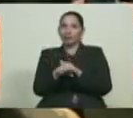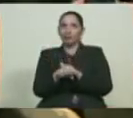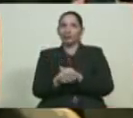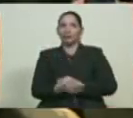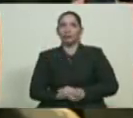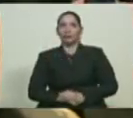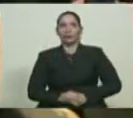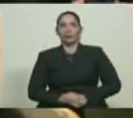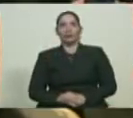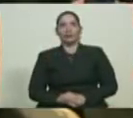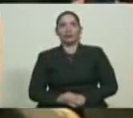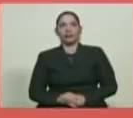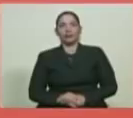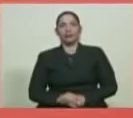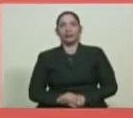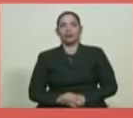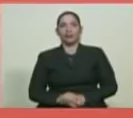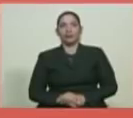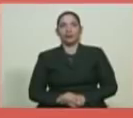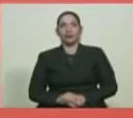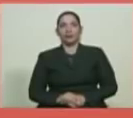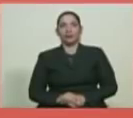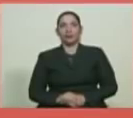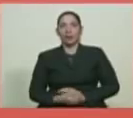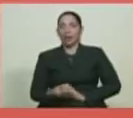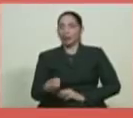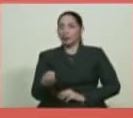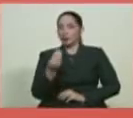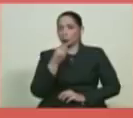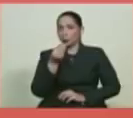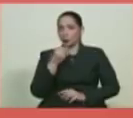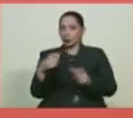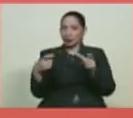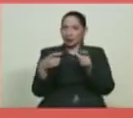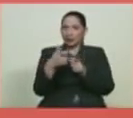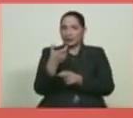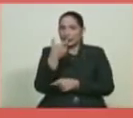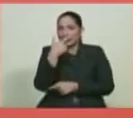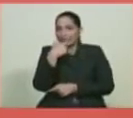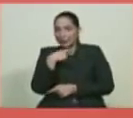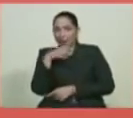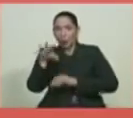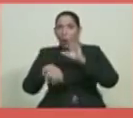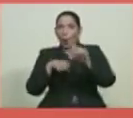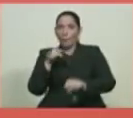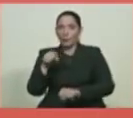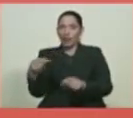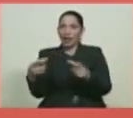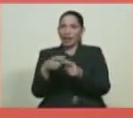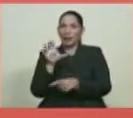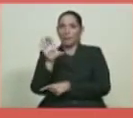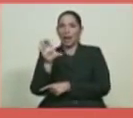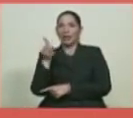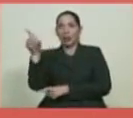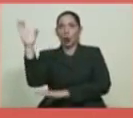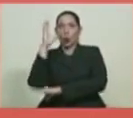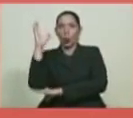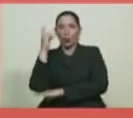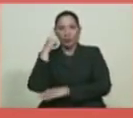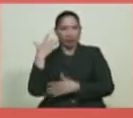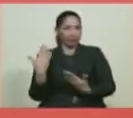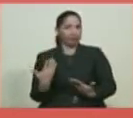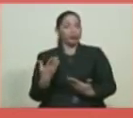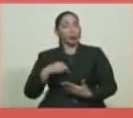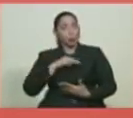Aceite de oliva, sal y pimienta van a tener que echarle si quieren comerse los plásticos, el PVC correspondiente a el carnet de la patria, porque tenemos